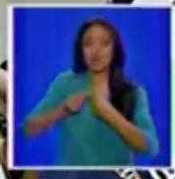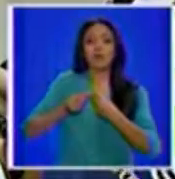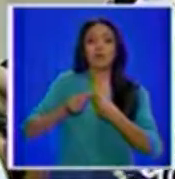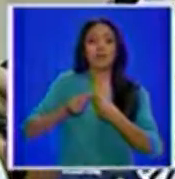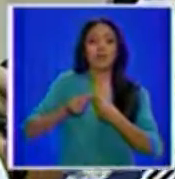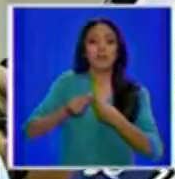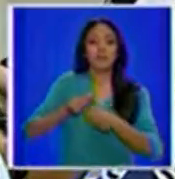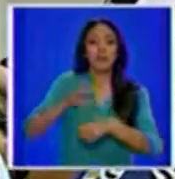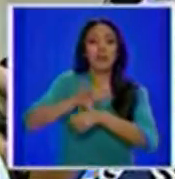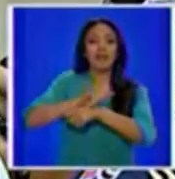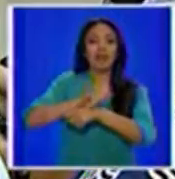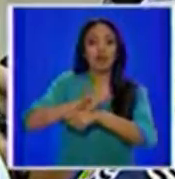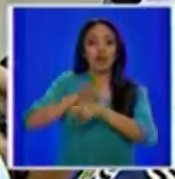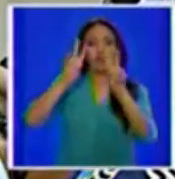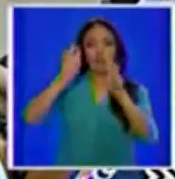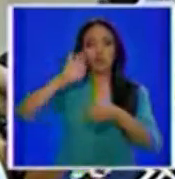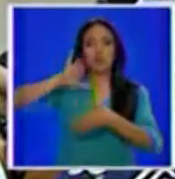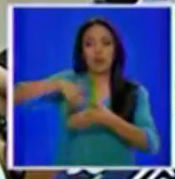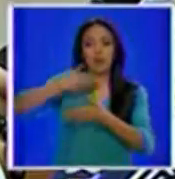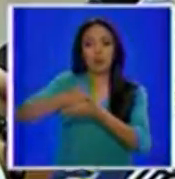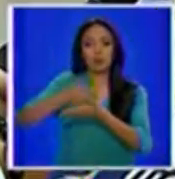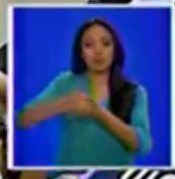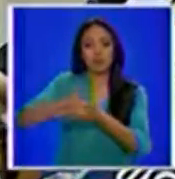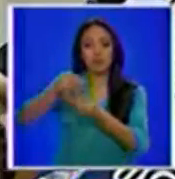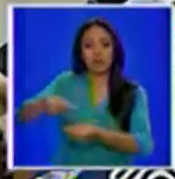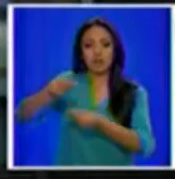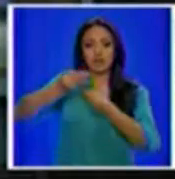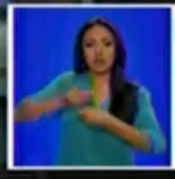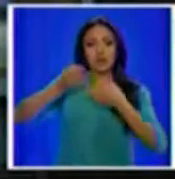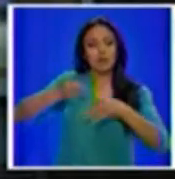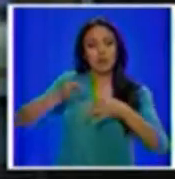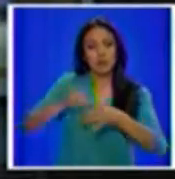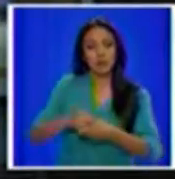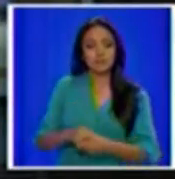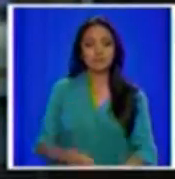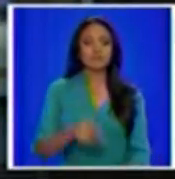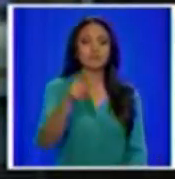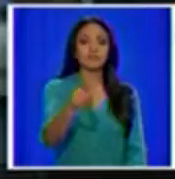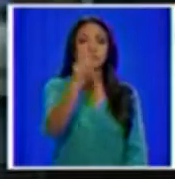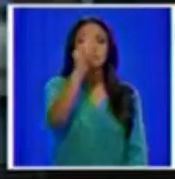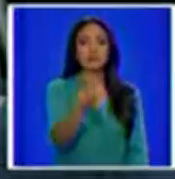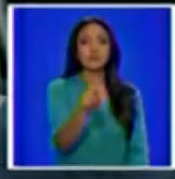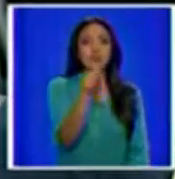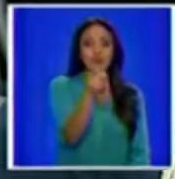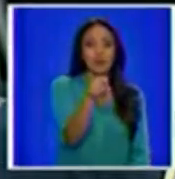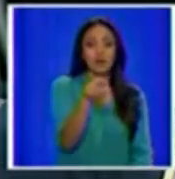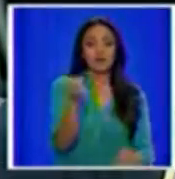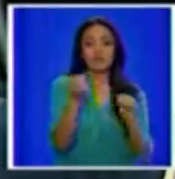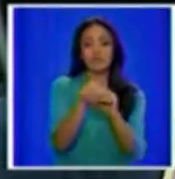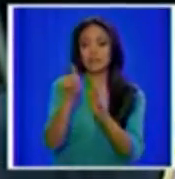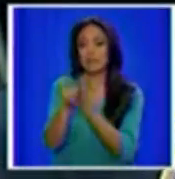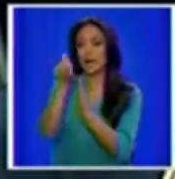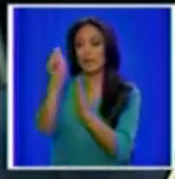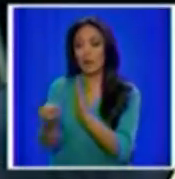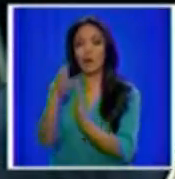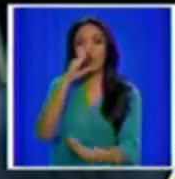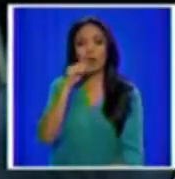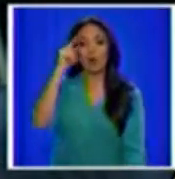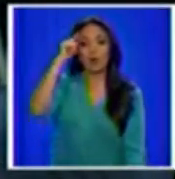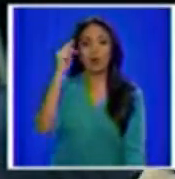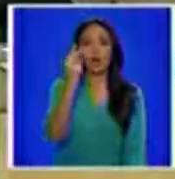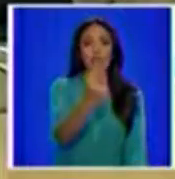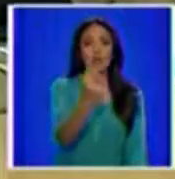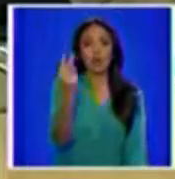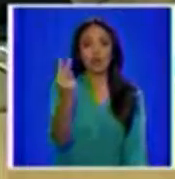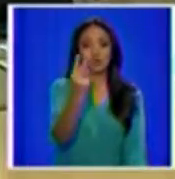carácter médico para poder justificar este incumplimiento. Sofía Espín y la abogada del expresidente Rafael Correa, Yadira